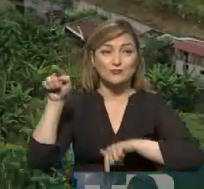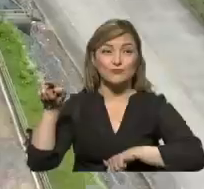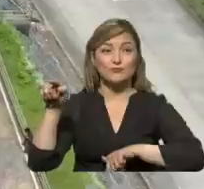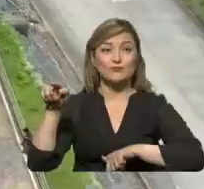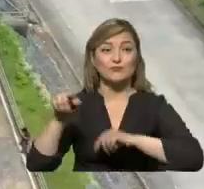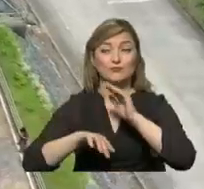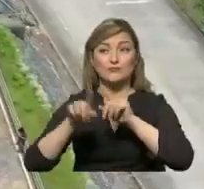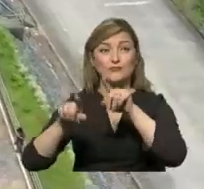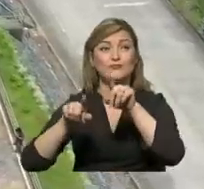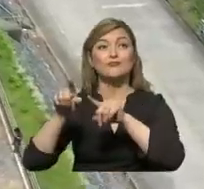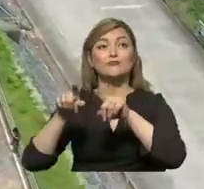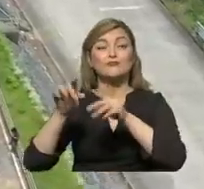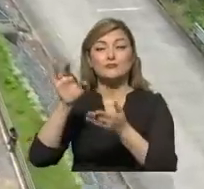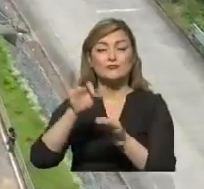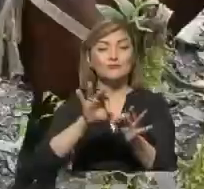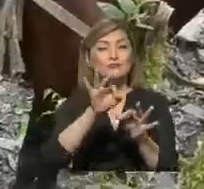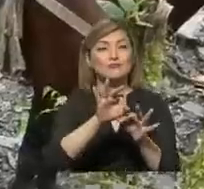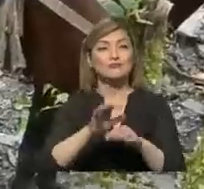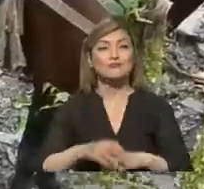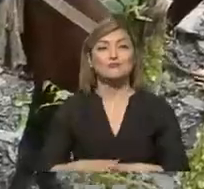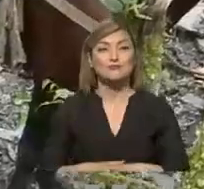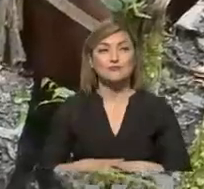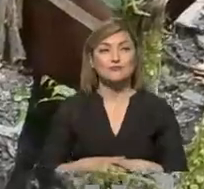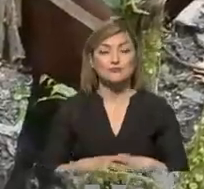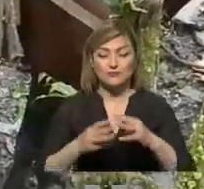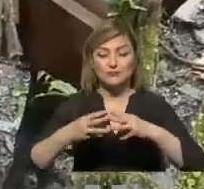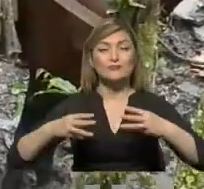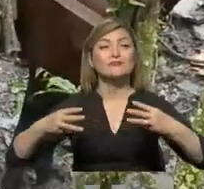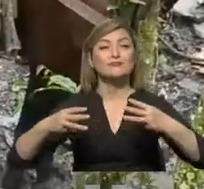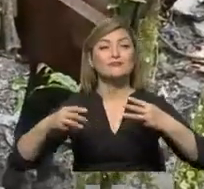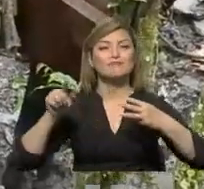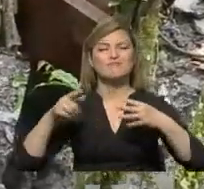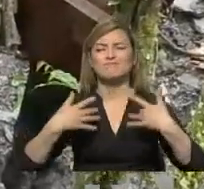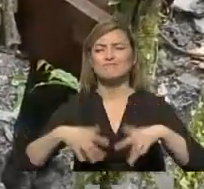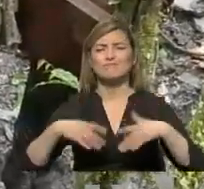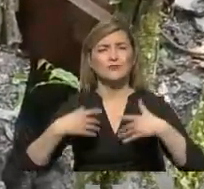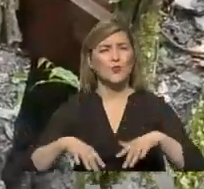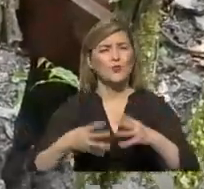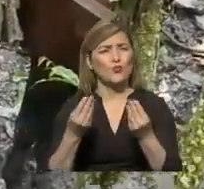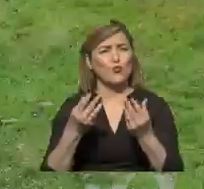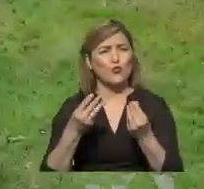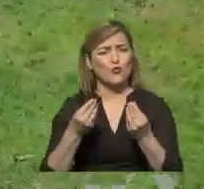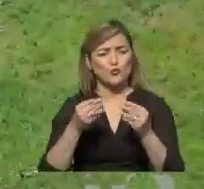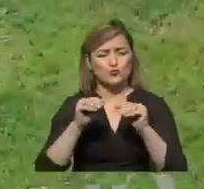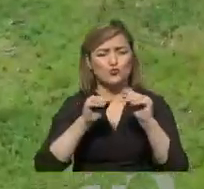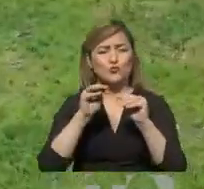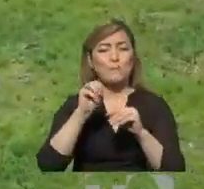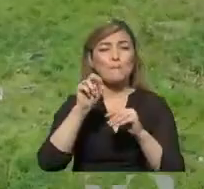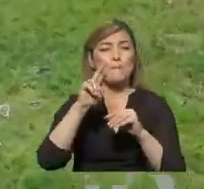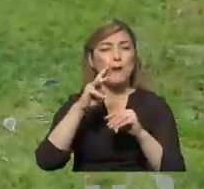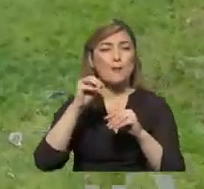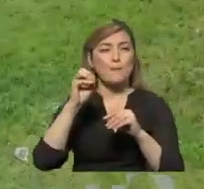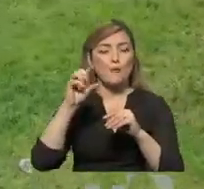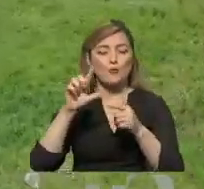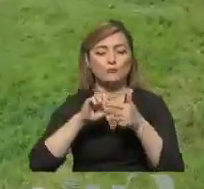ubicadas algunas poblaciones, se conoce que además de este material pétreo, habría grandes minas de baritina y mármol. En